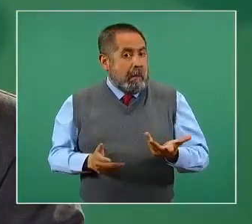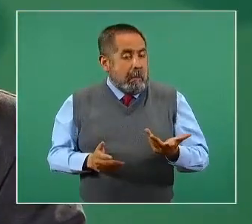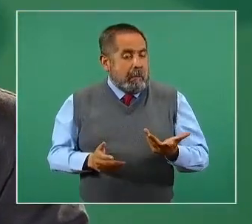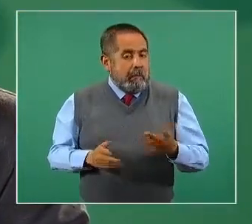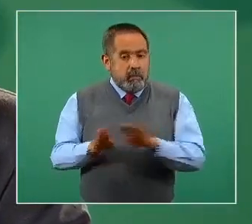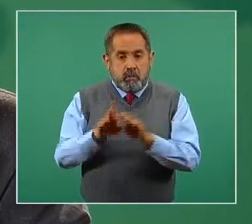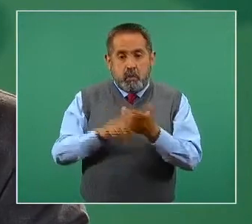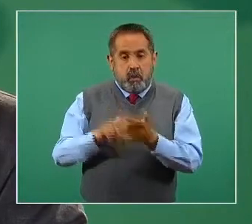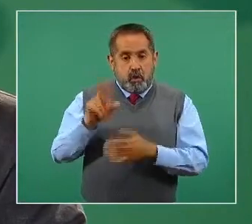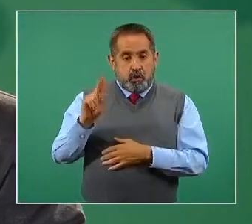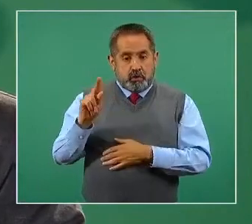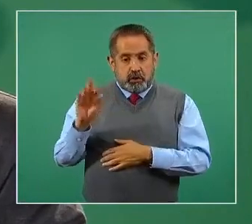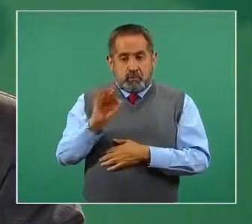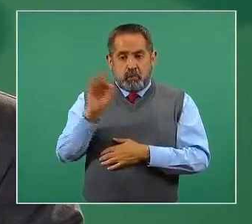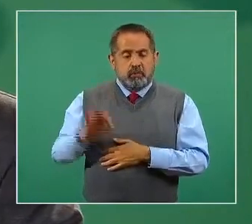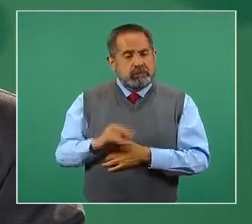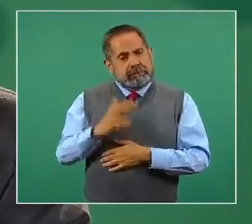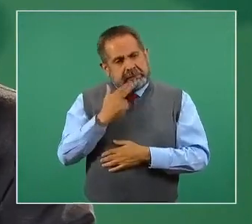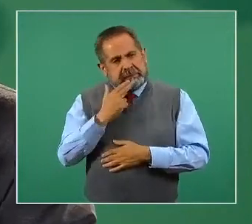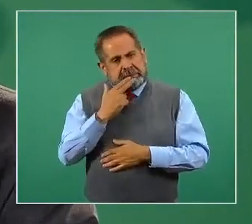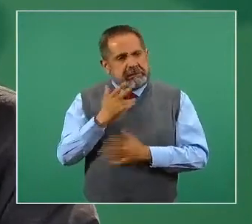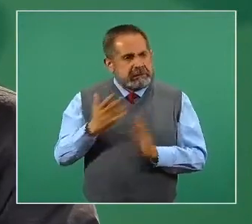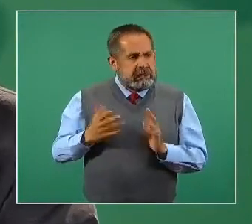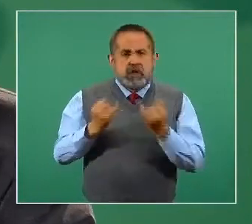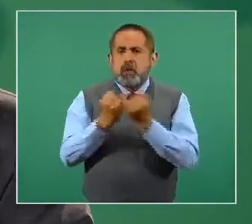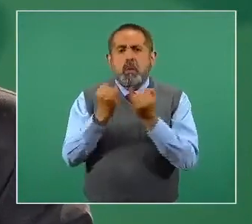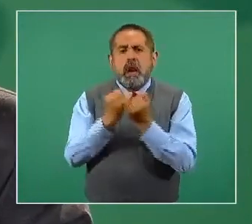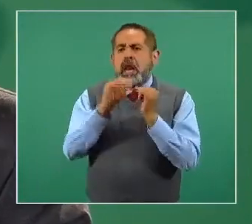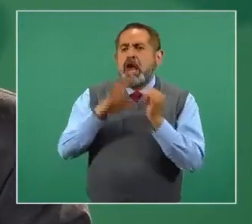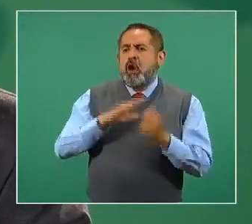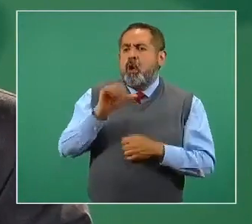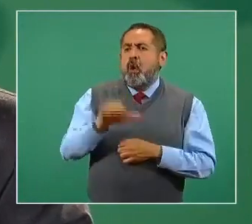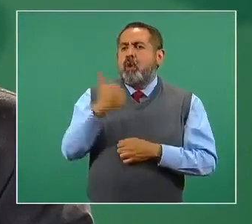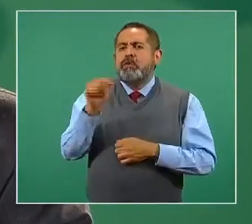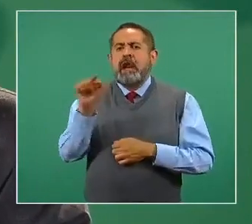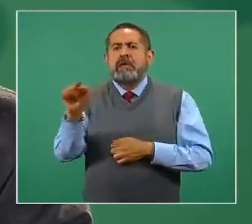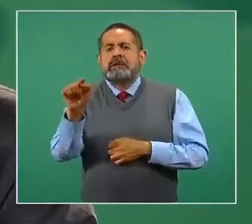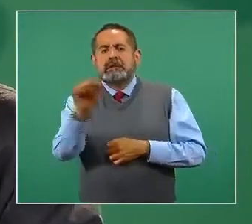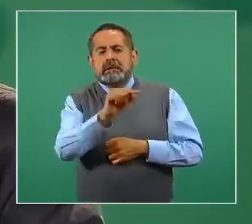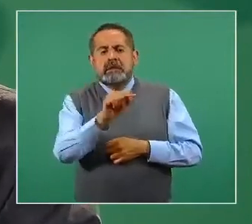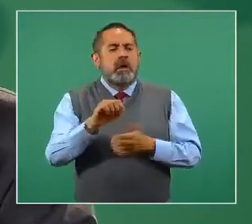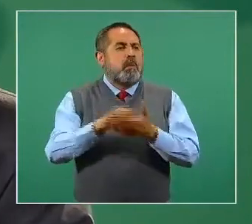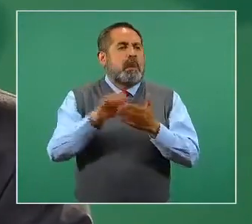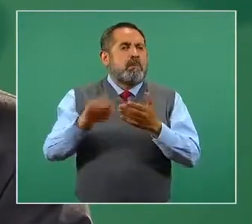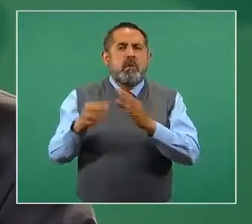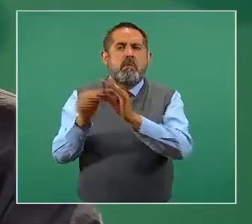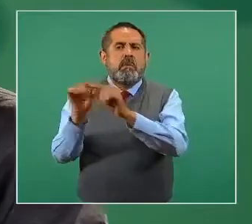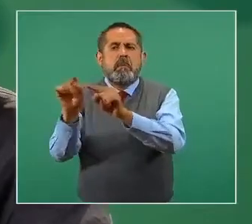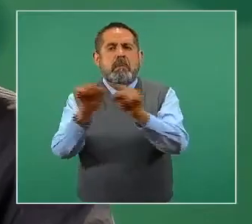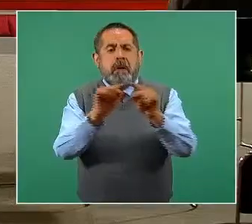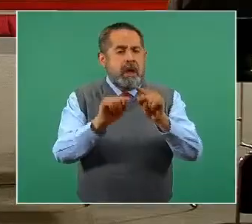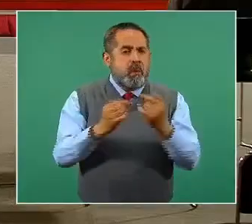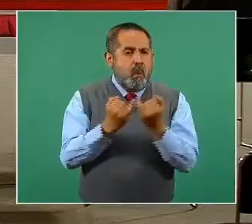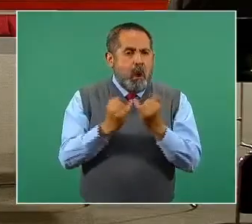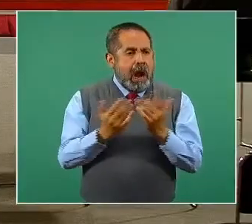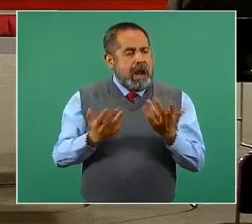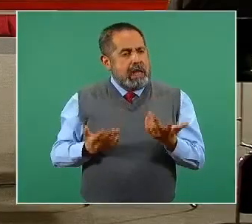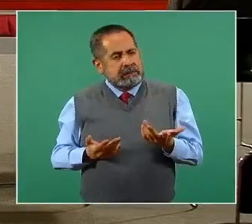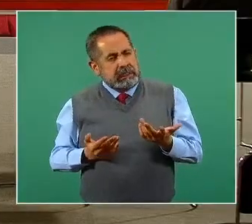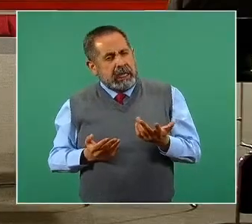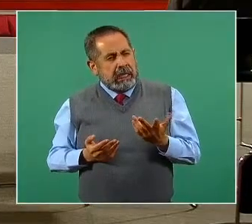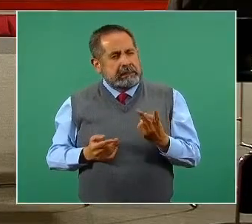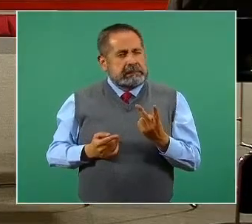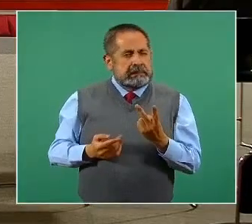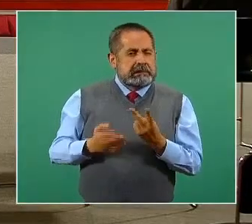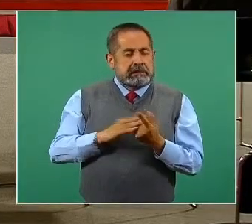de 80% pudiera ser semejante, comparable con la que ocurre con las demás vacunas. Entonces,